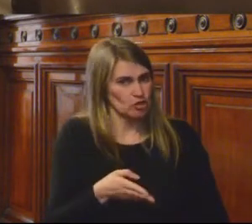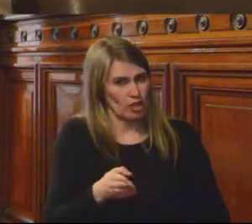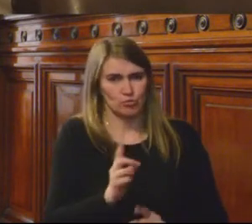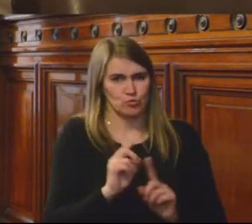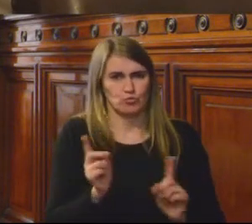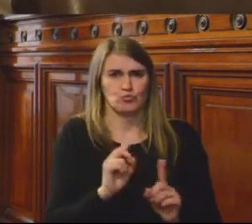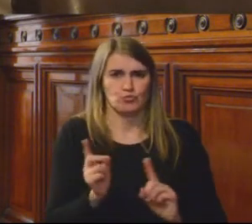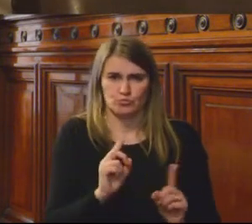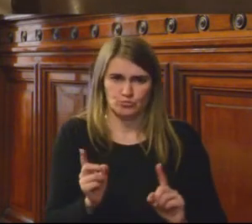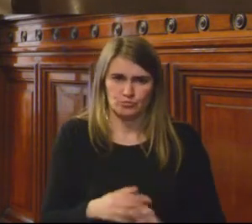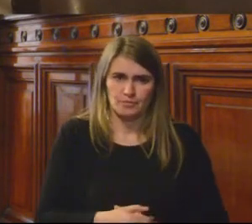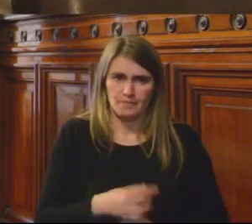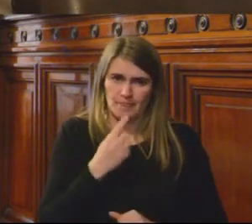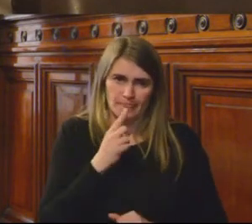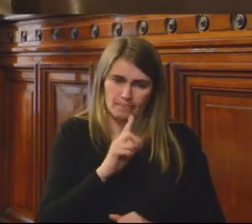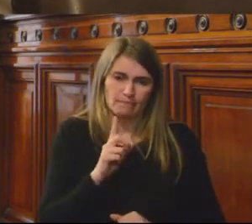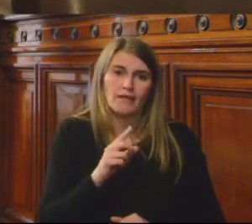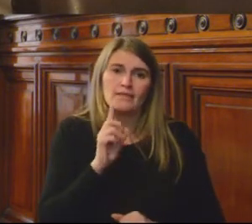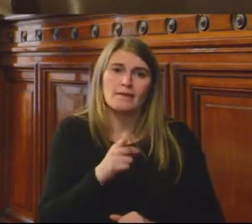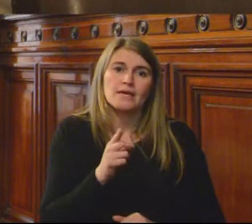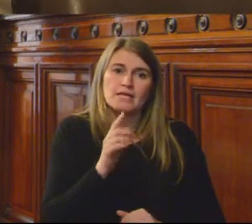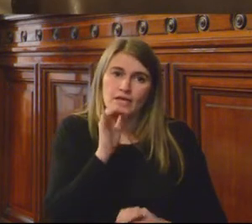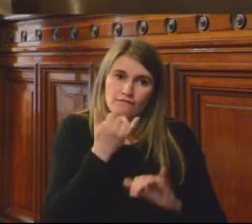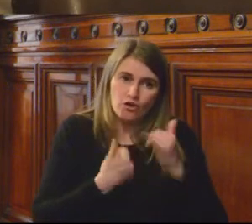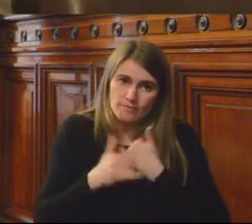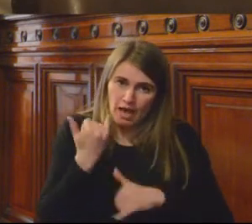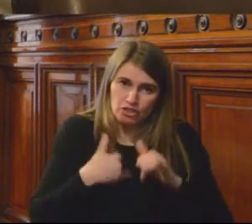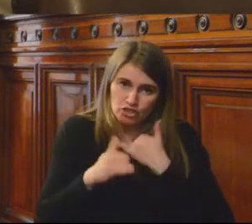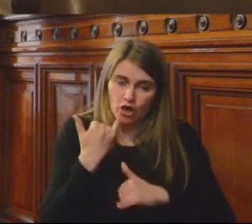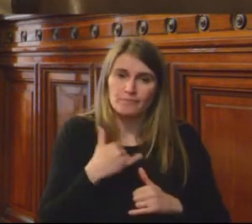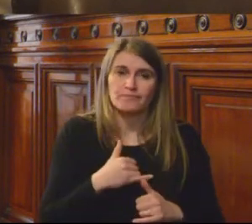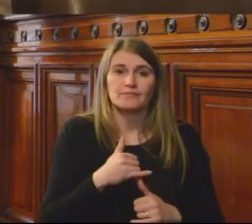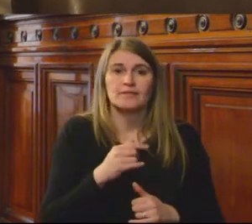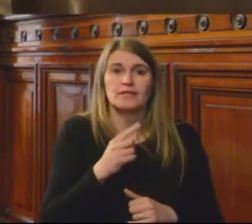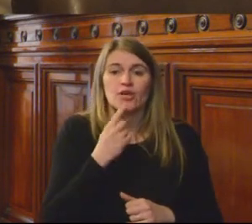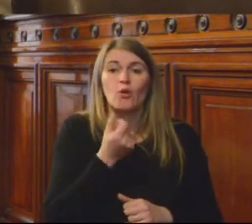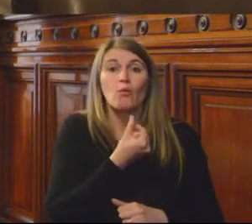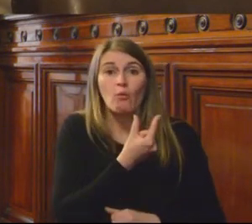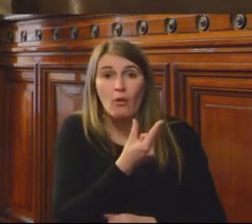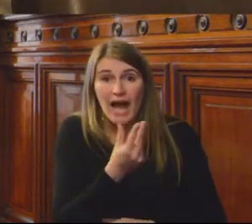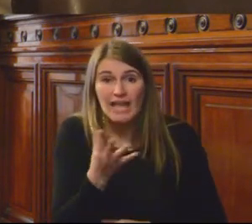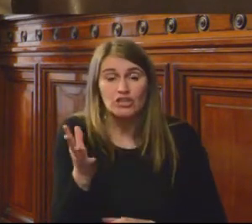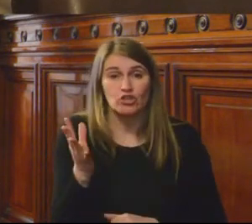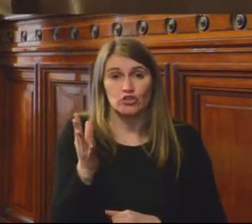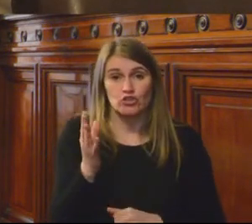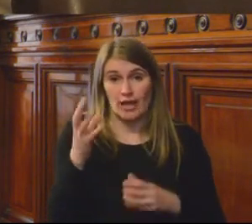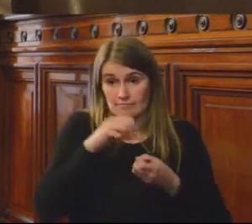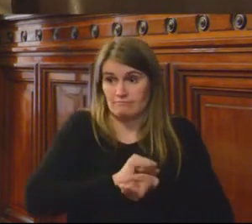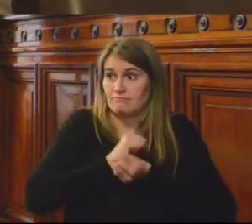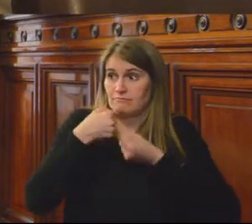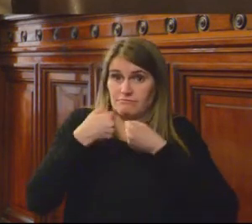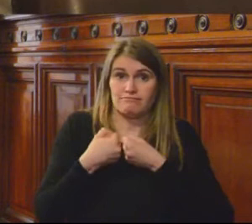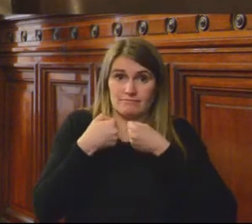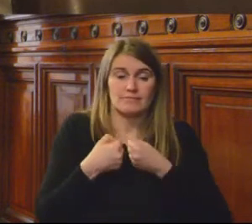ahí completo la información. Las cifras de capacidad de los establecimientos la